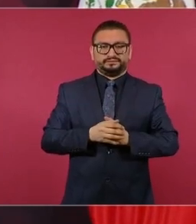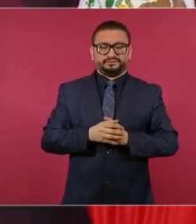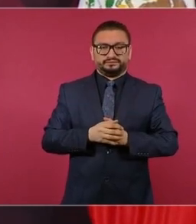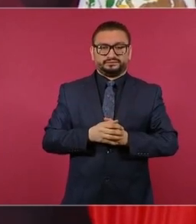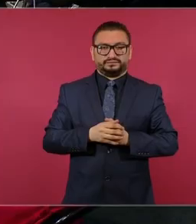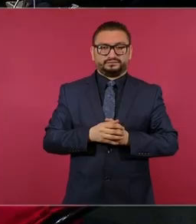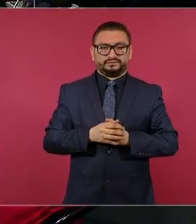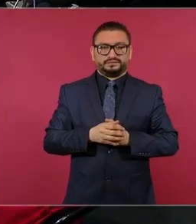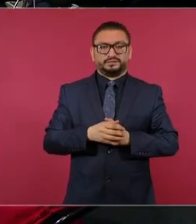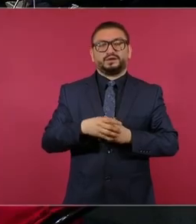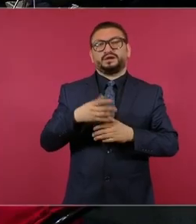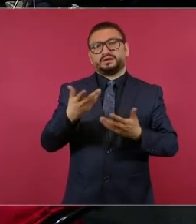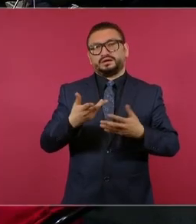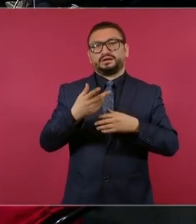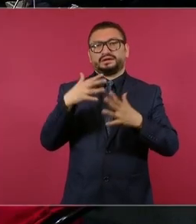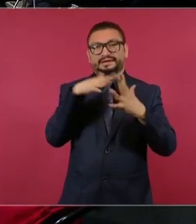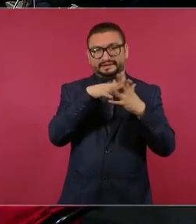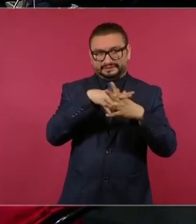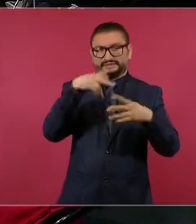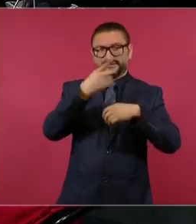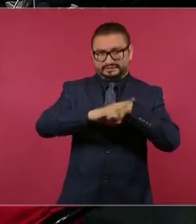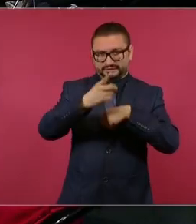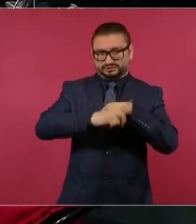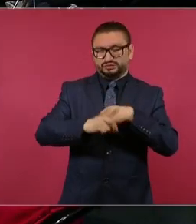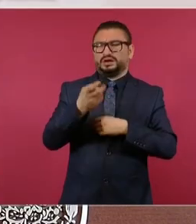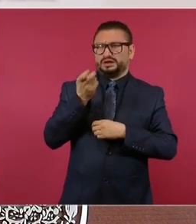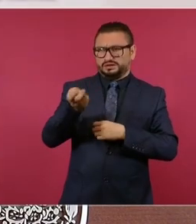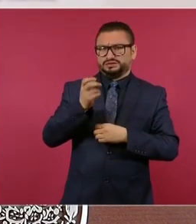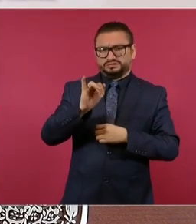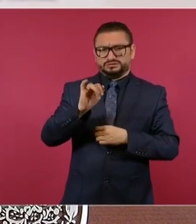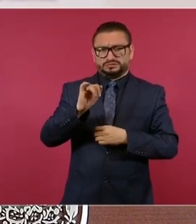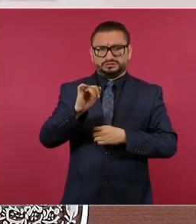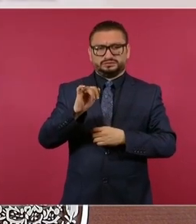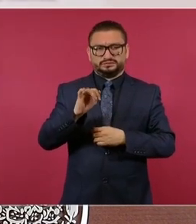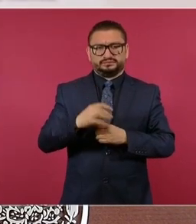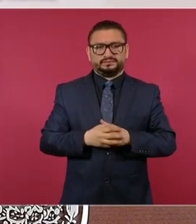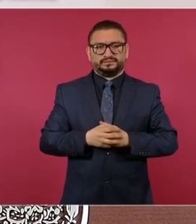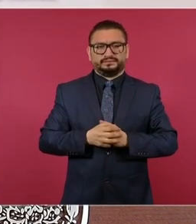Que ese daño, ¿no?, que causó esta guerra. Sí, eso sí.